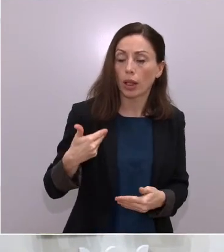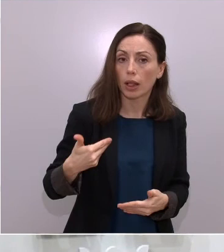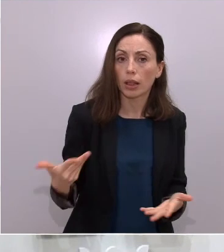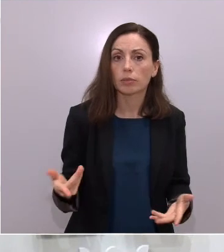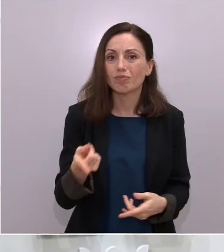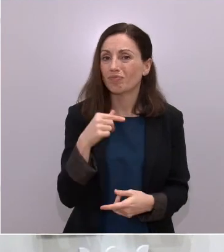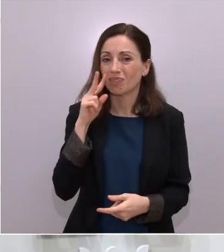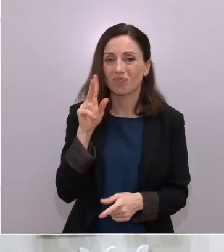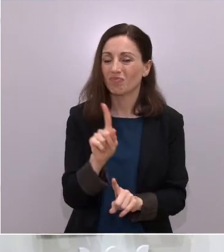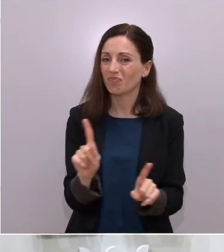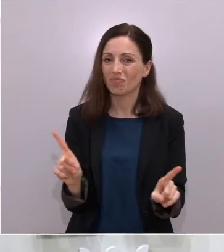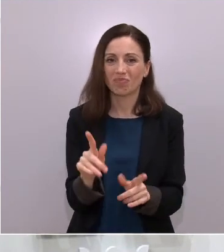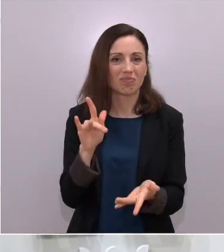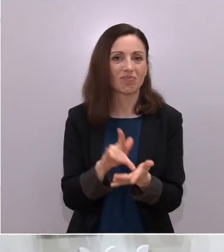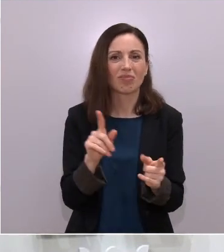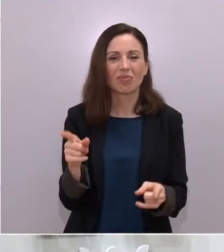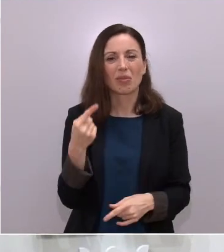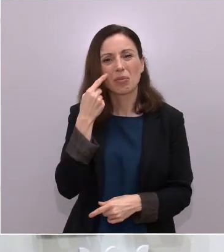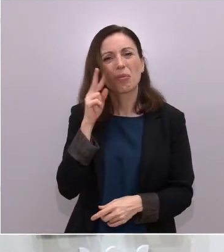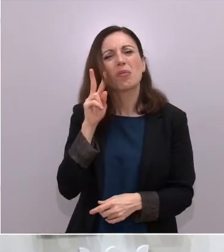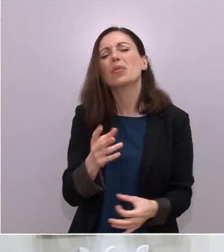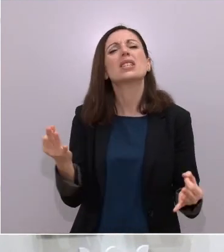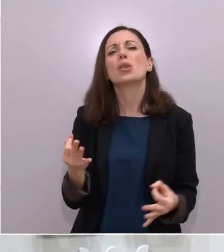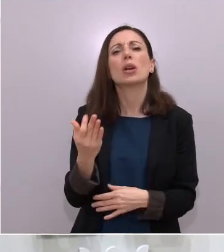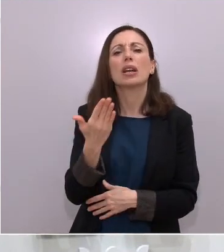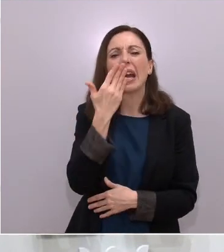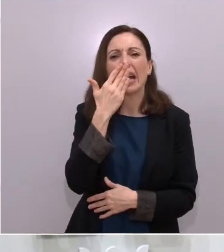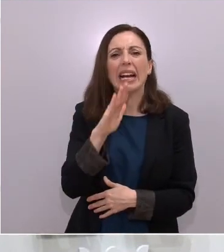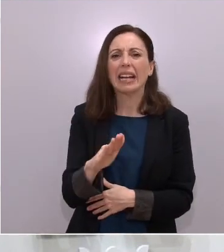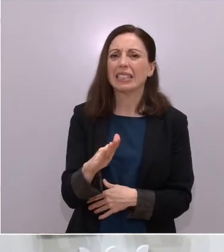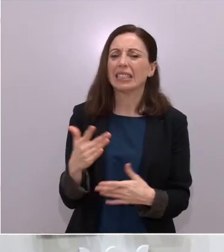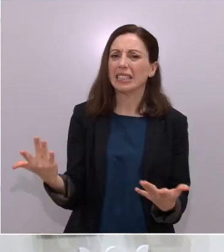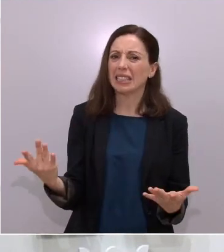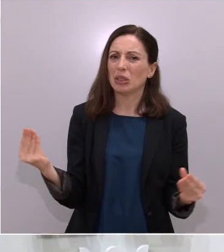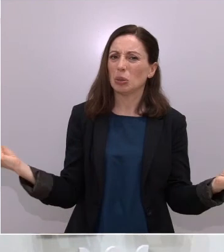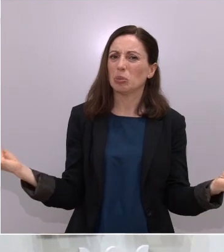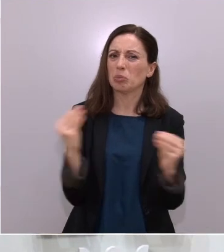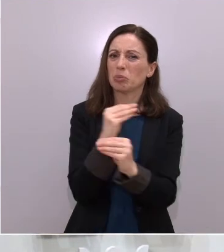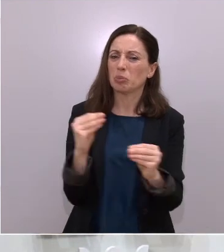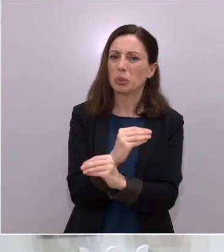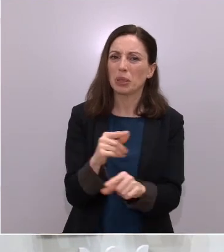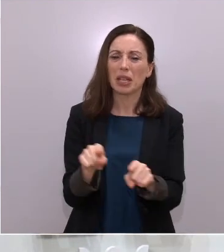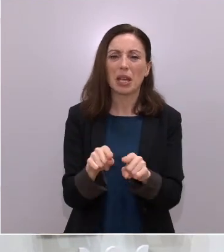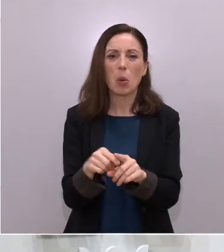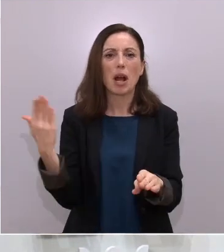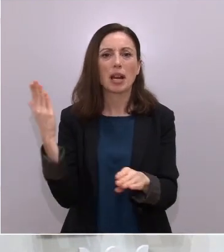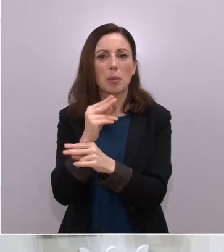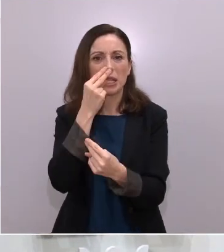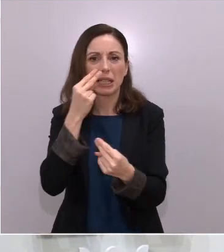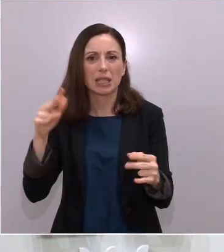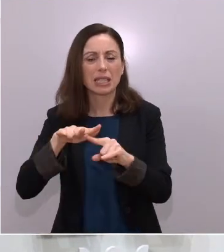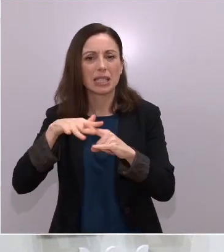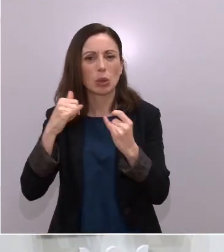lo hemos visto. Hemos visto una conducta totalmente alejada de lo exigible a los representantes públicos en un momento de